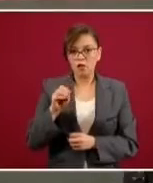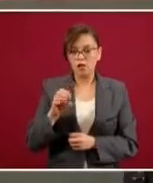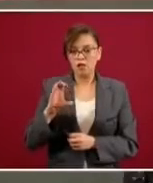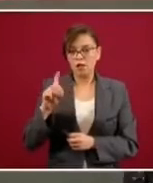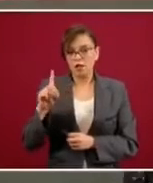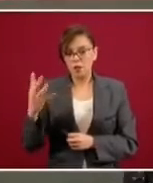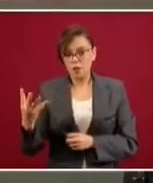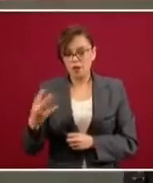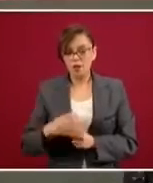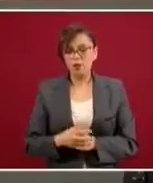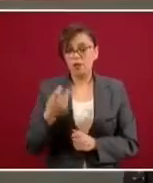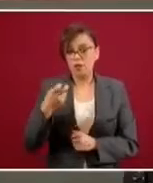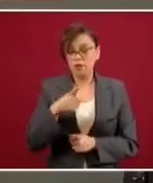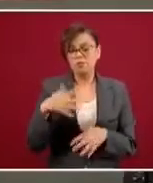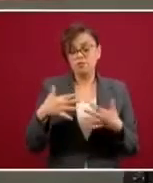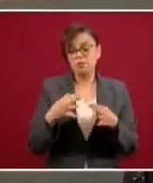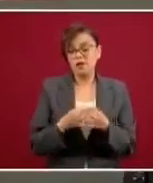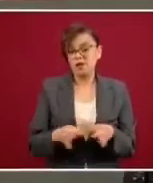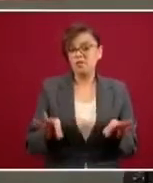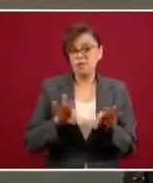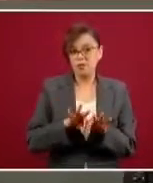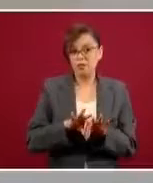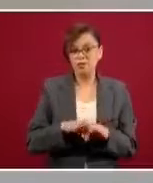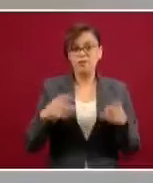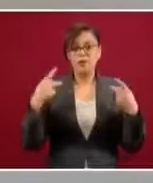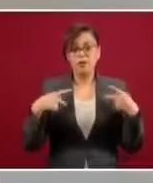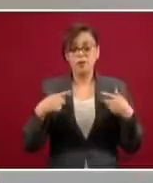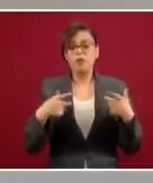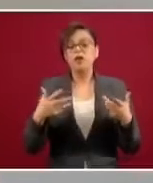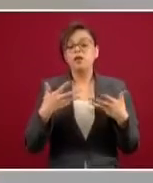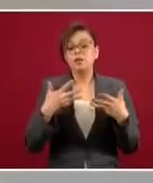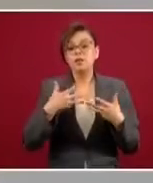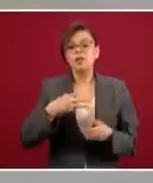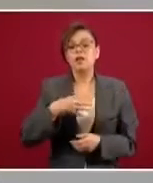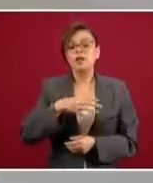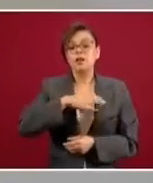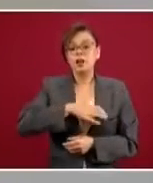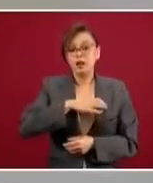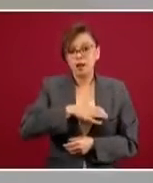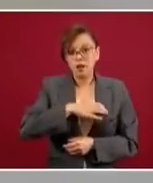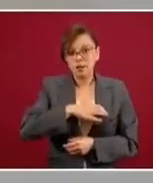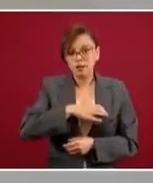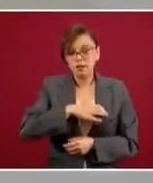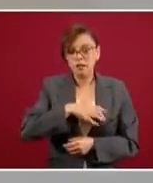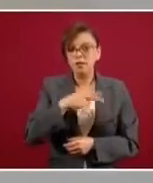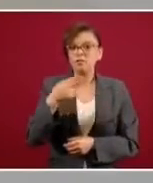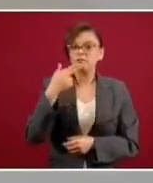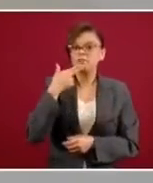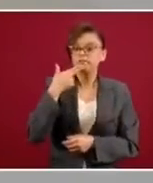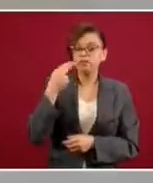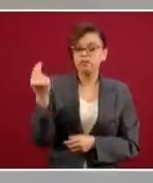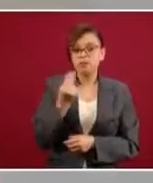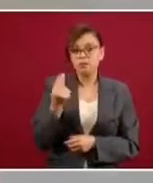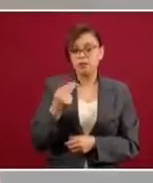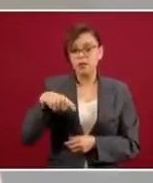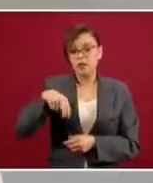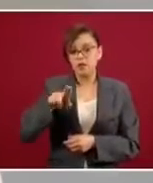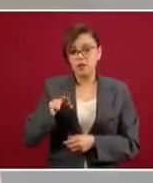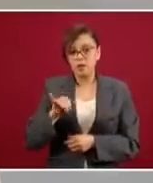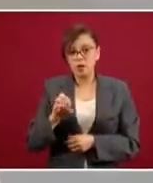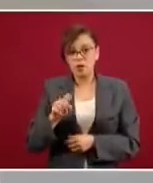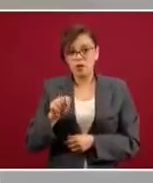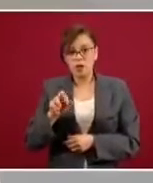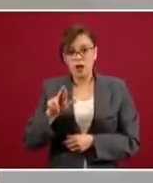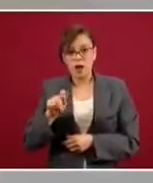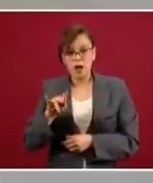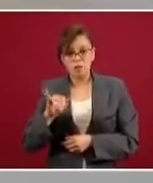forma importante, las personas que padecen cáncer, las personas que usan quimioterapia contra el cáncer, las personas que